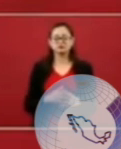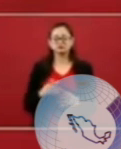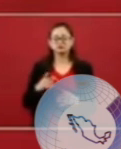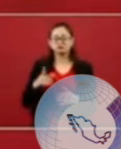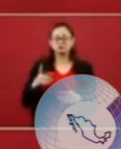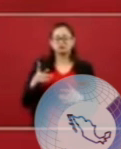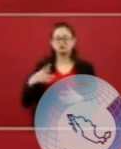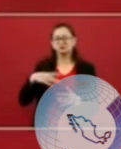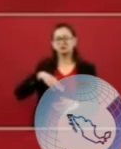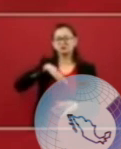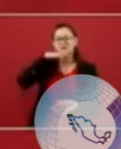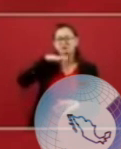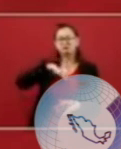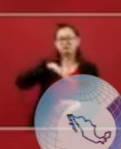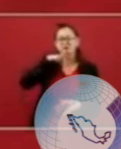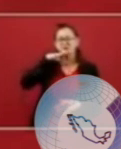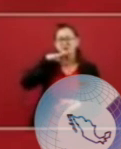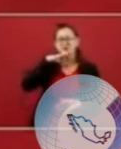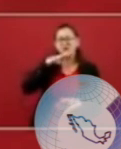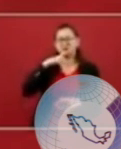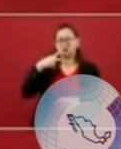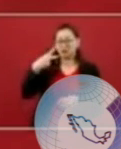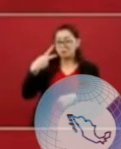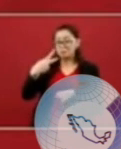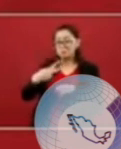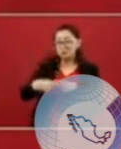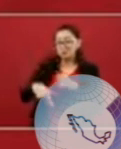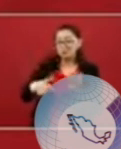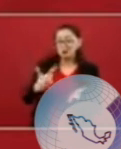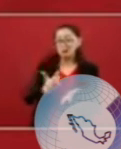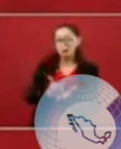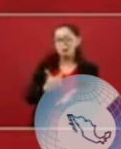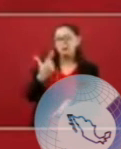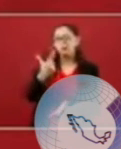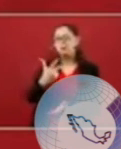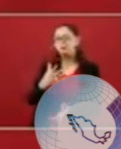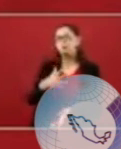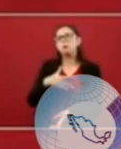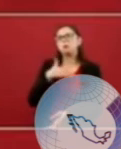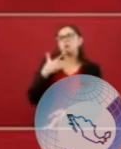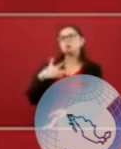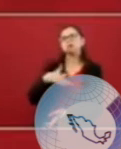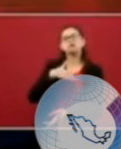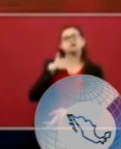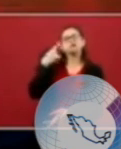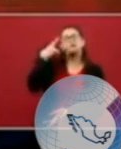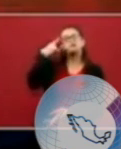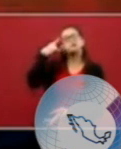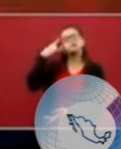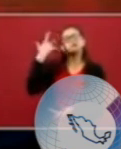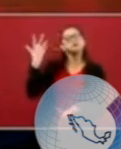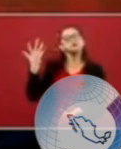conciencia del riesgo tan grande que significaba